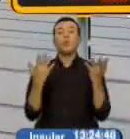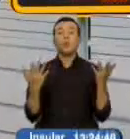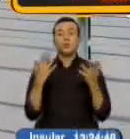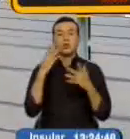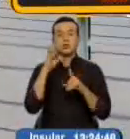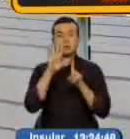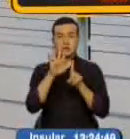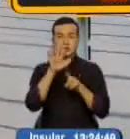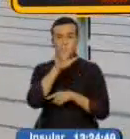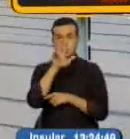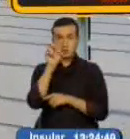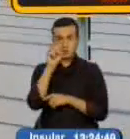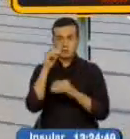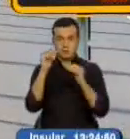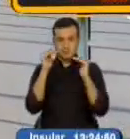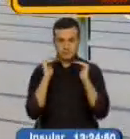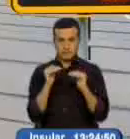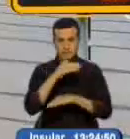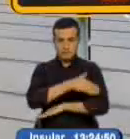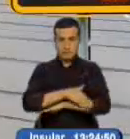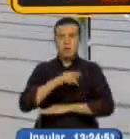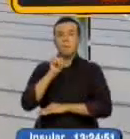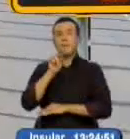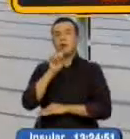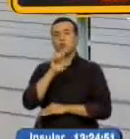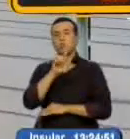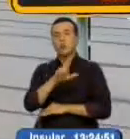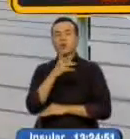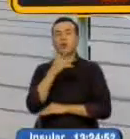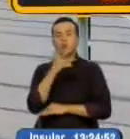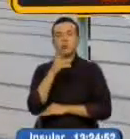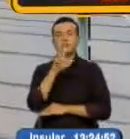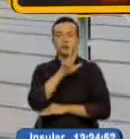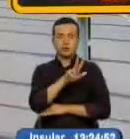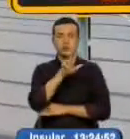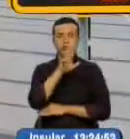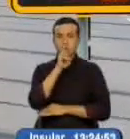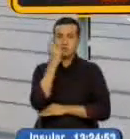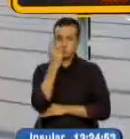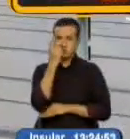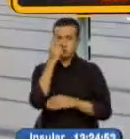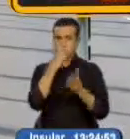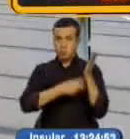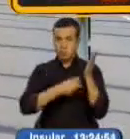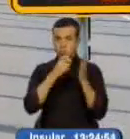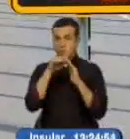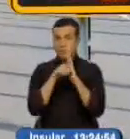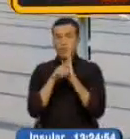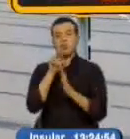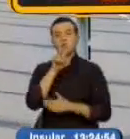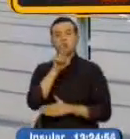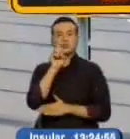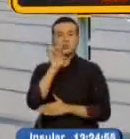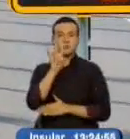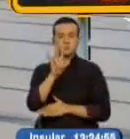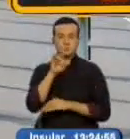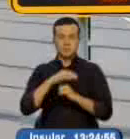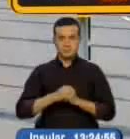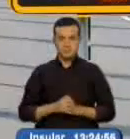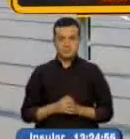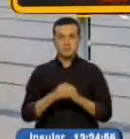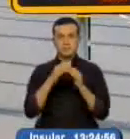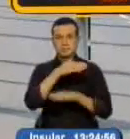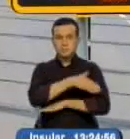registran 630. En la avenida Manuel Gómez Lince, de 312 multas, a 207, y